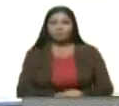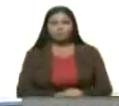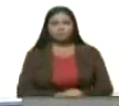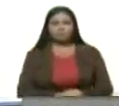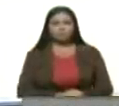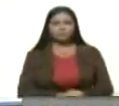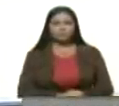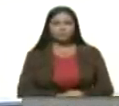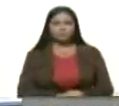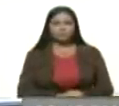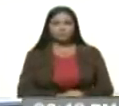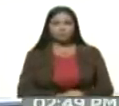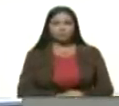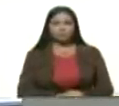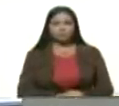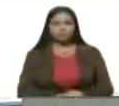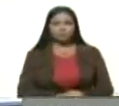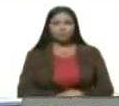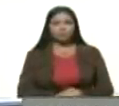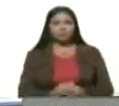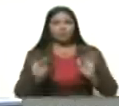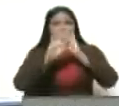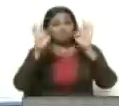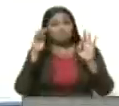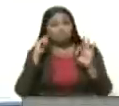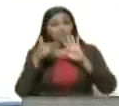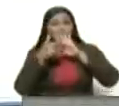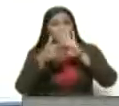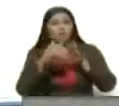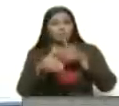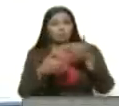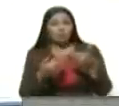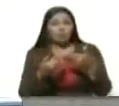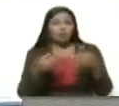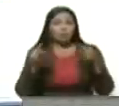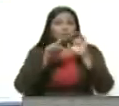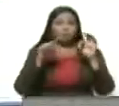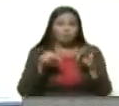contrasta de manera notoria, de manera